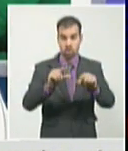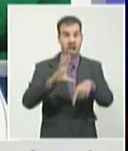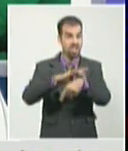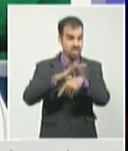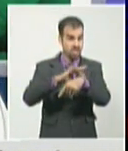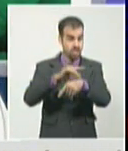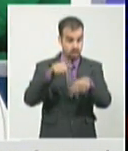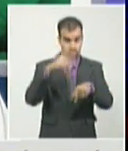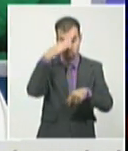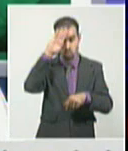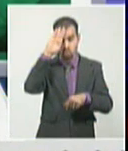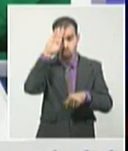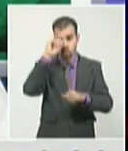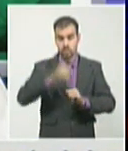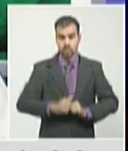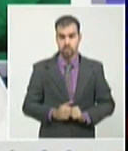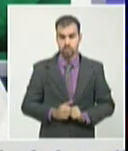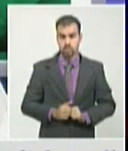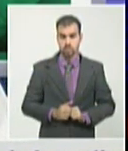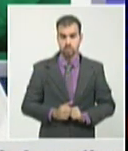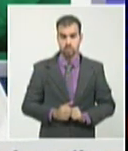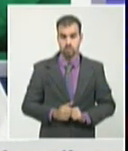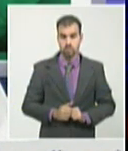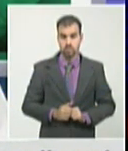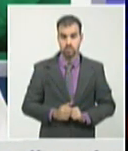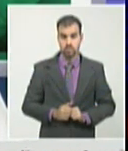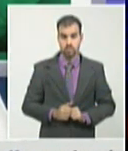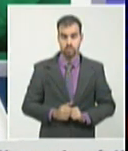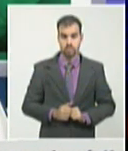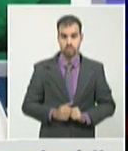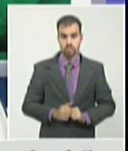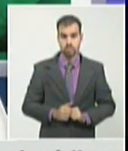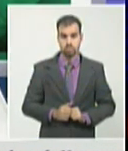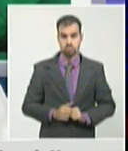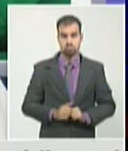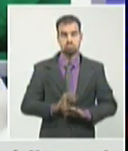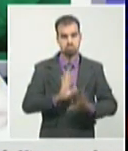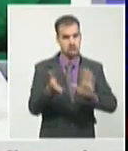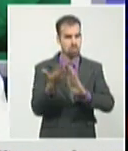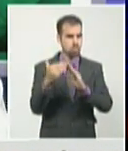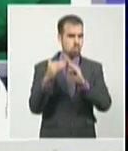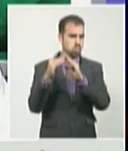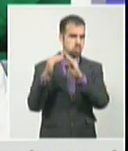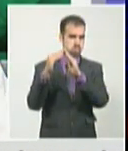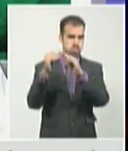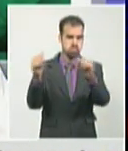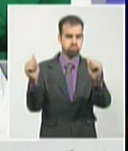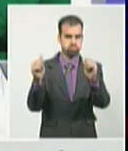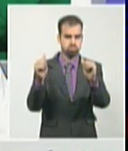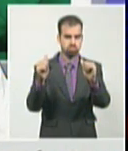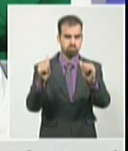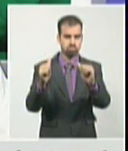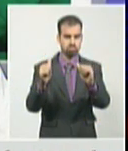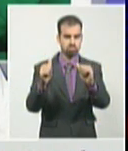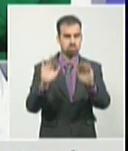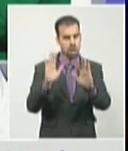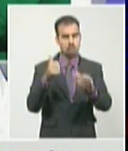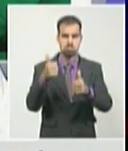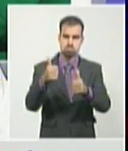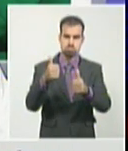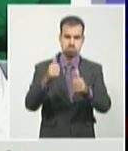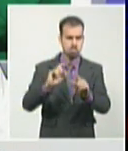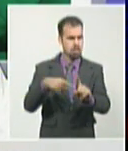con estas 230 altas ayer pues ya se encuentran recuperados e incorporados a su